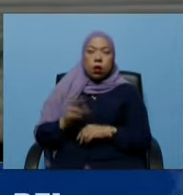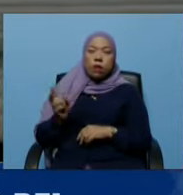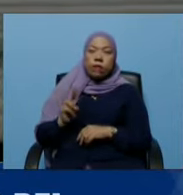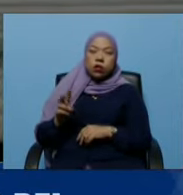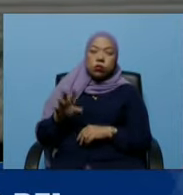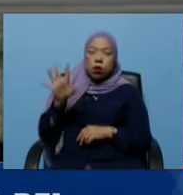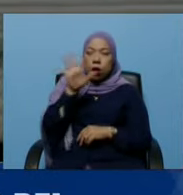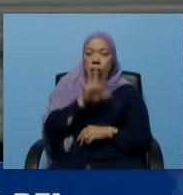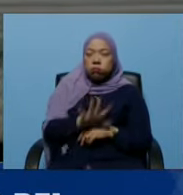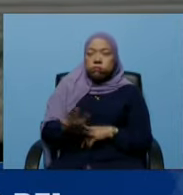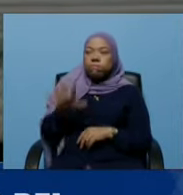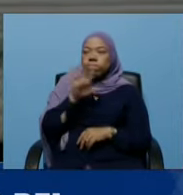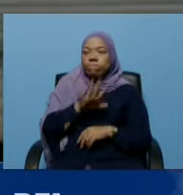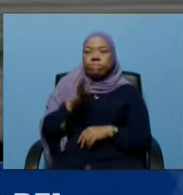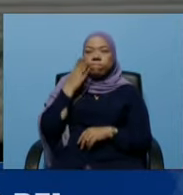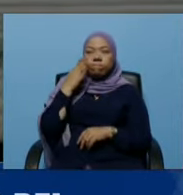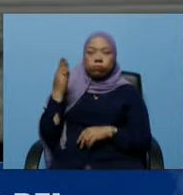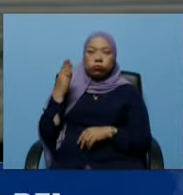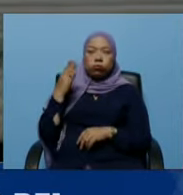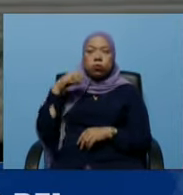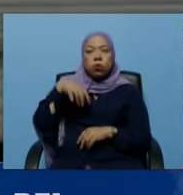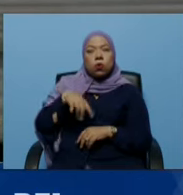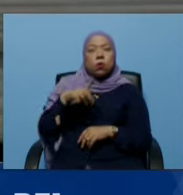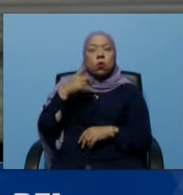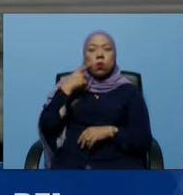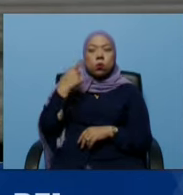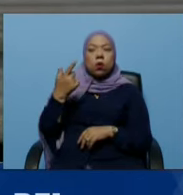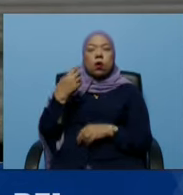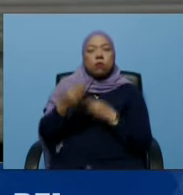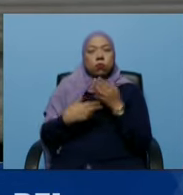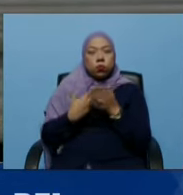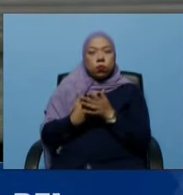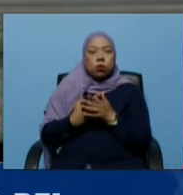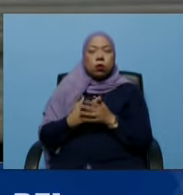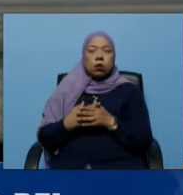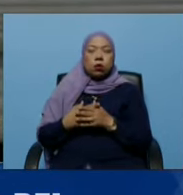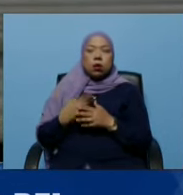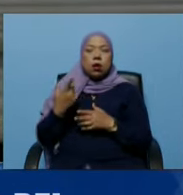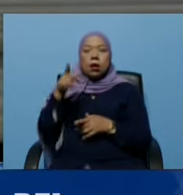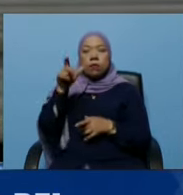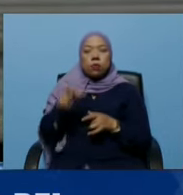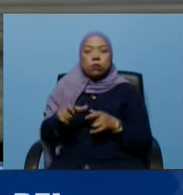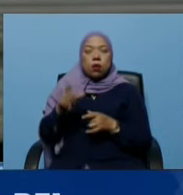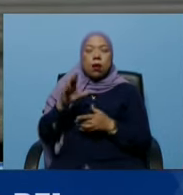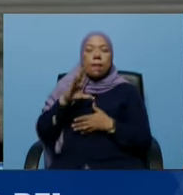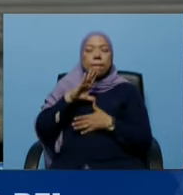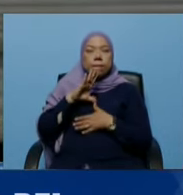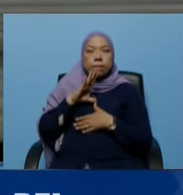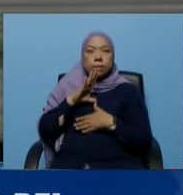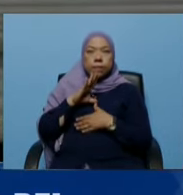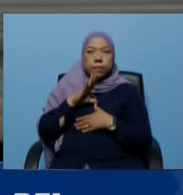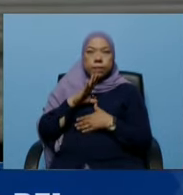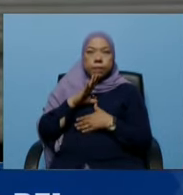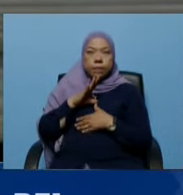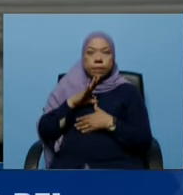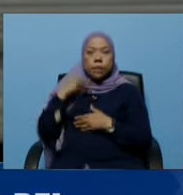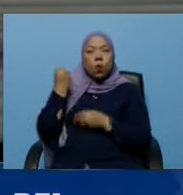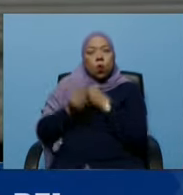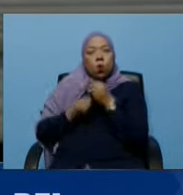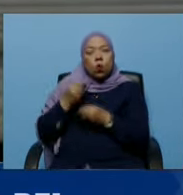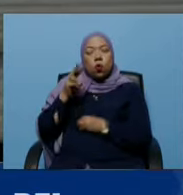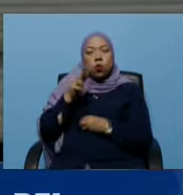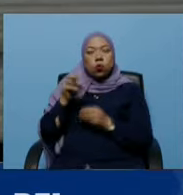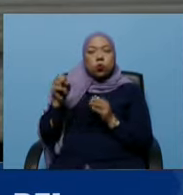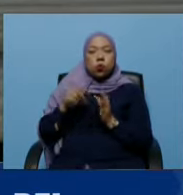país, allá, el estado que vio nacer al gigante de América, que hace